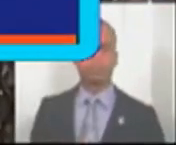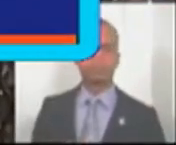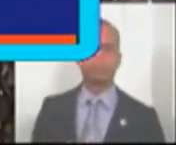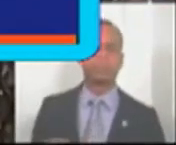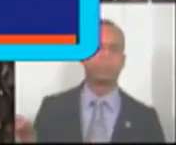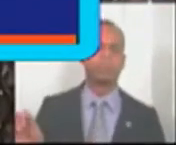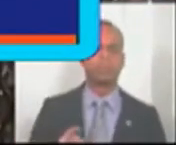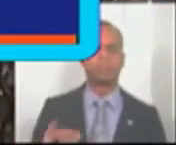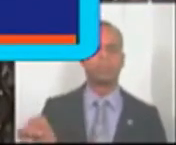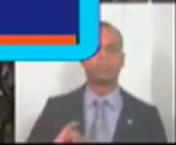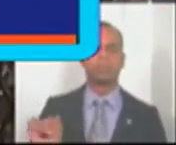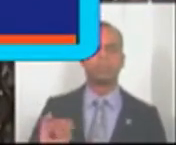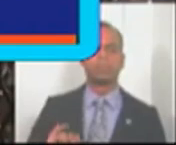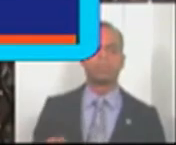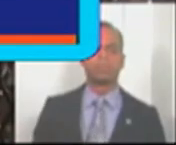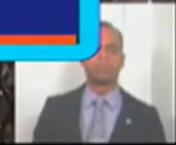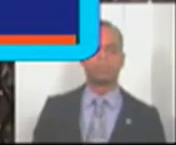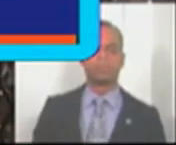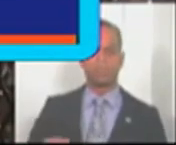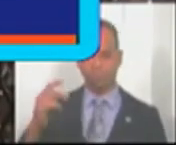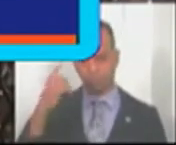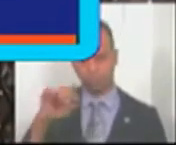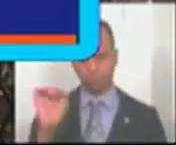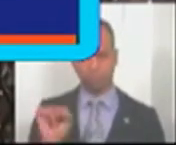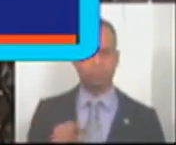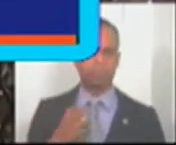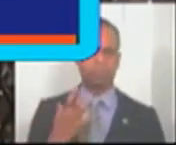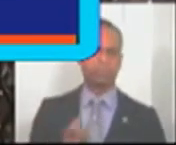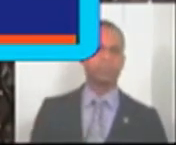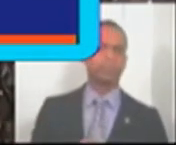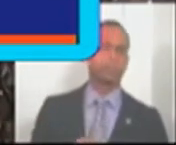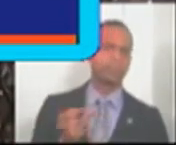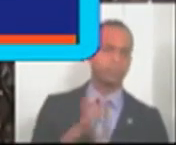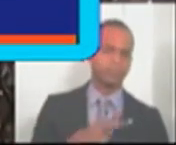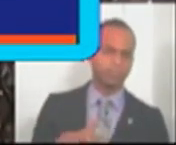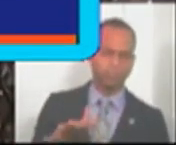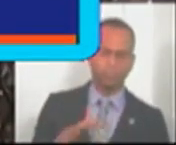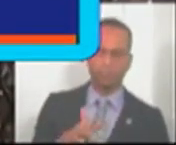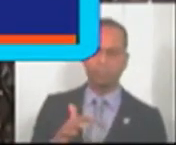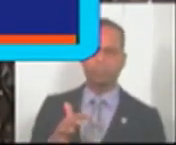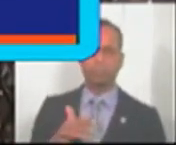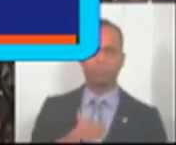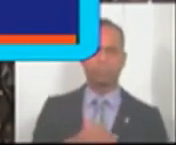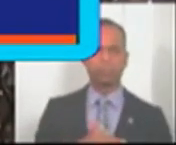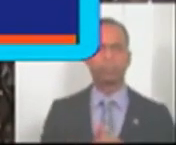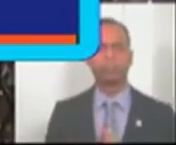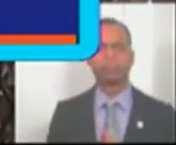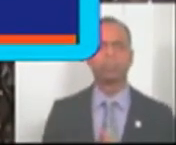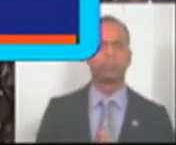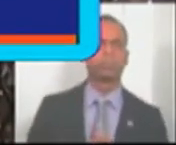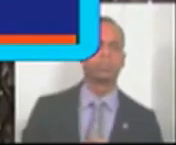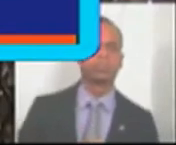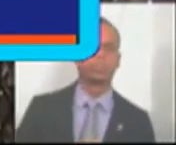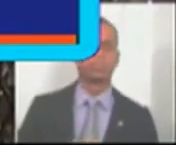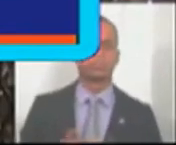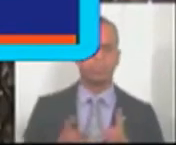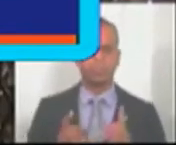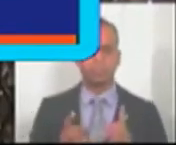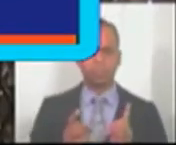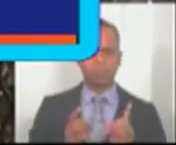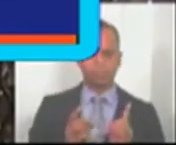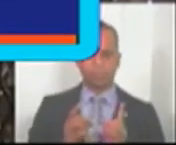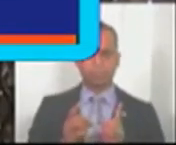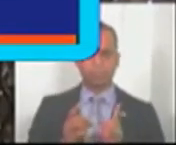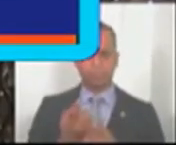también ha sido utilizada para conspirar contra los valores de la libertad que postula la democracia. Un amigo